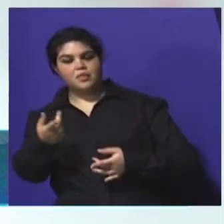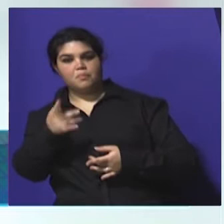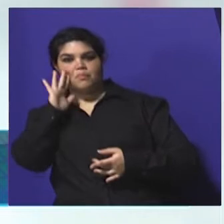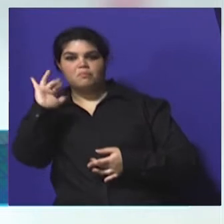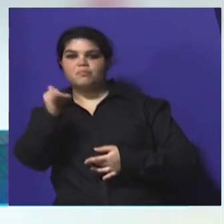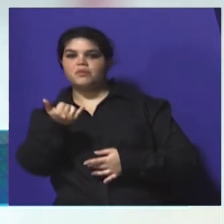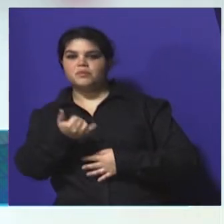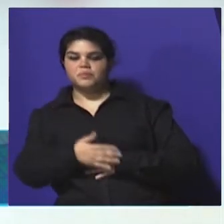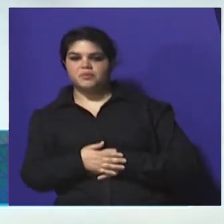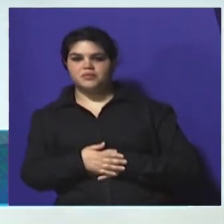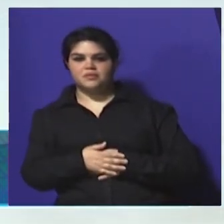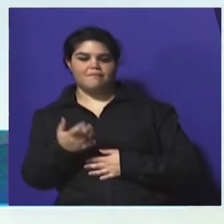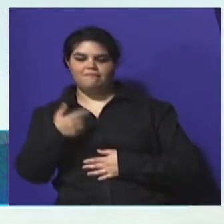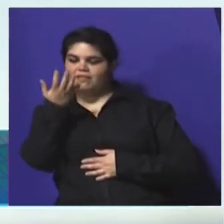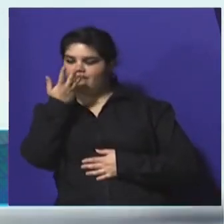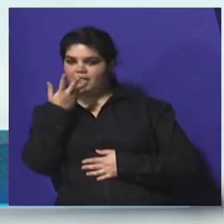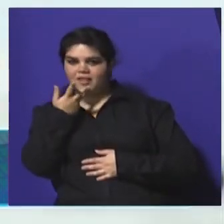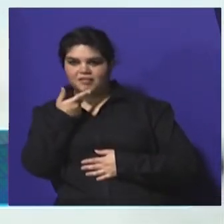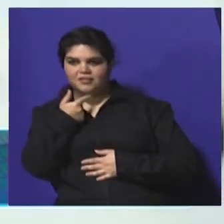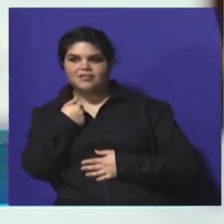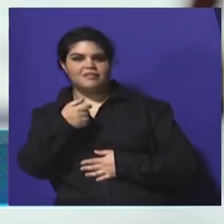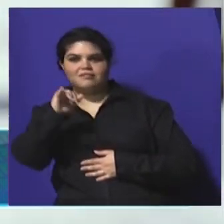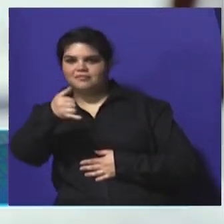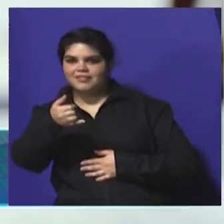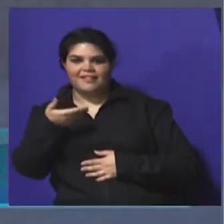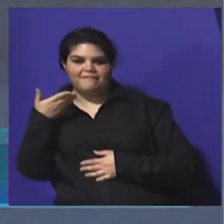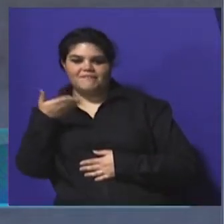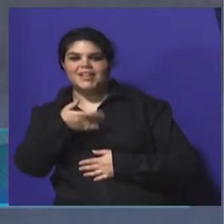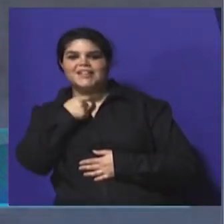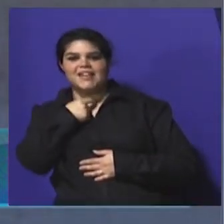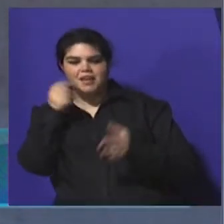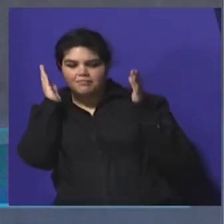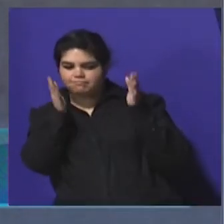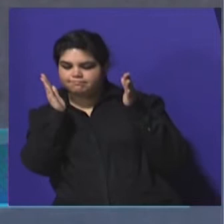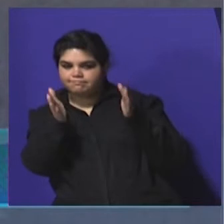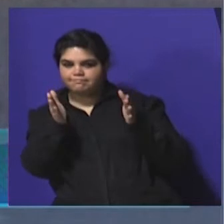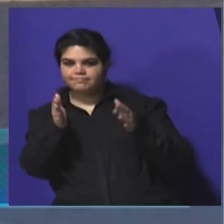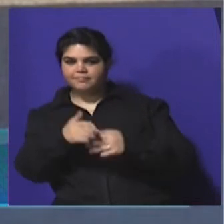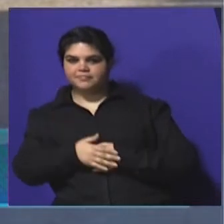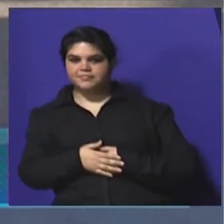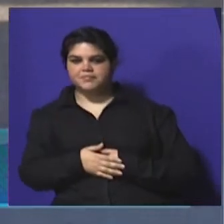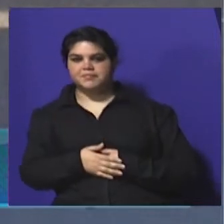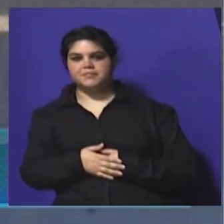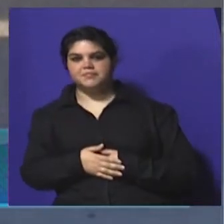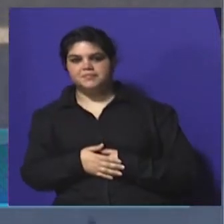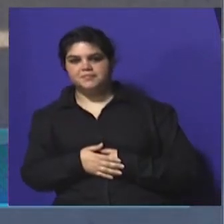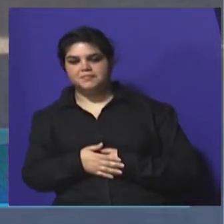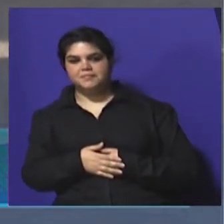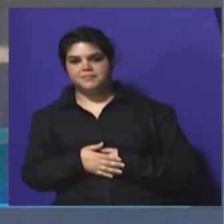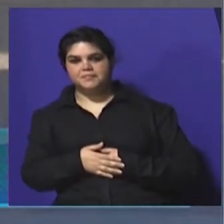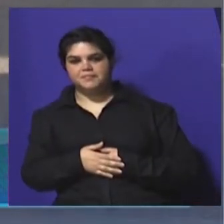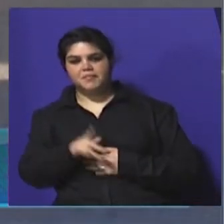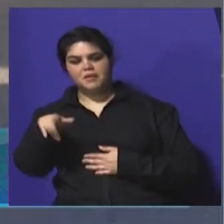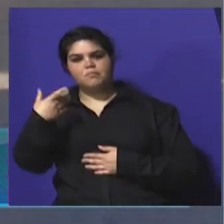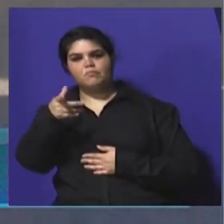que era mi pasión y que me quería dedicar realmente a esto se lo comenté a